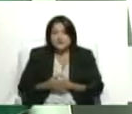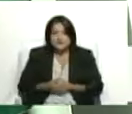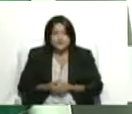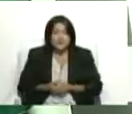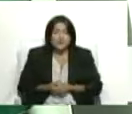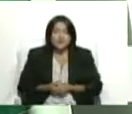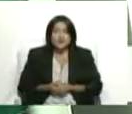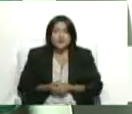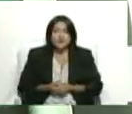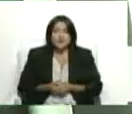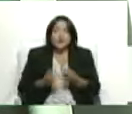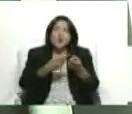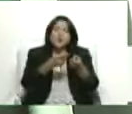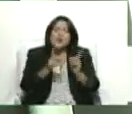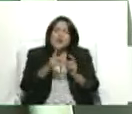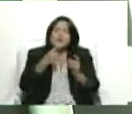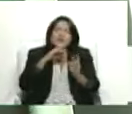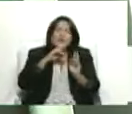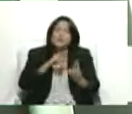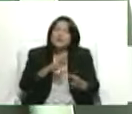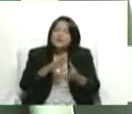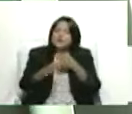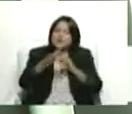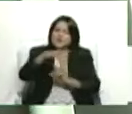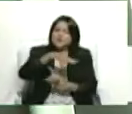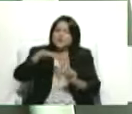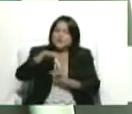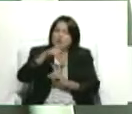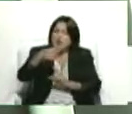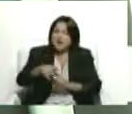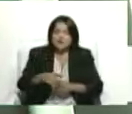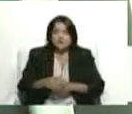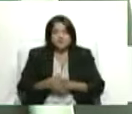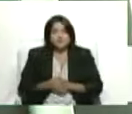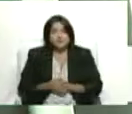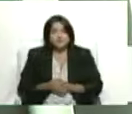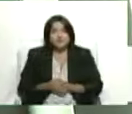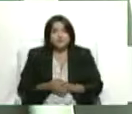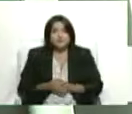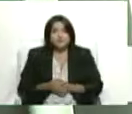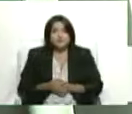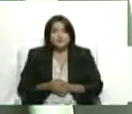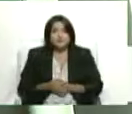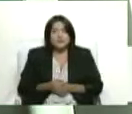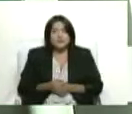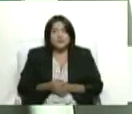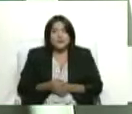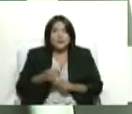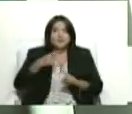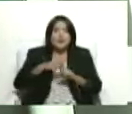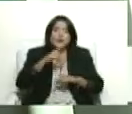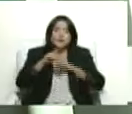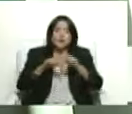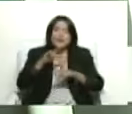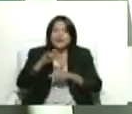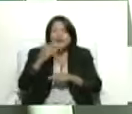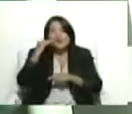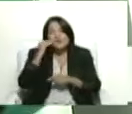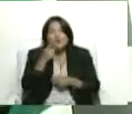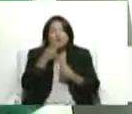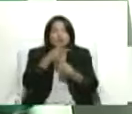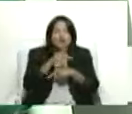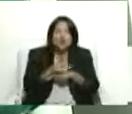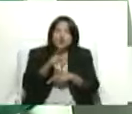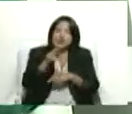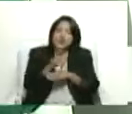comando de campaña Venezuela Toda a este llamado? Y además, si nos podría compartir quizás esas plataformas plataformas digitales oficiales que tienen